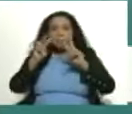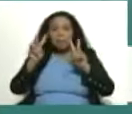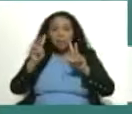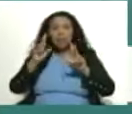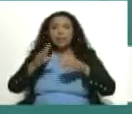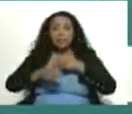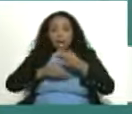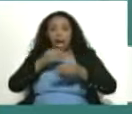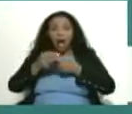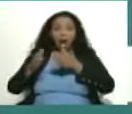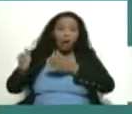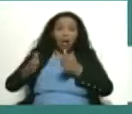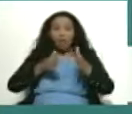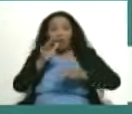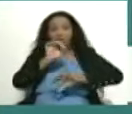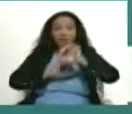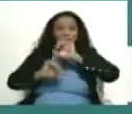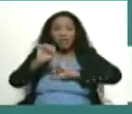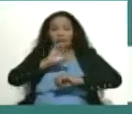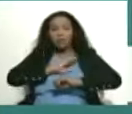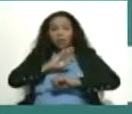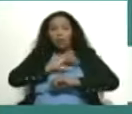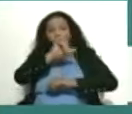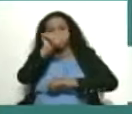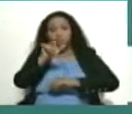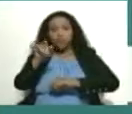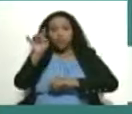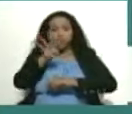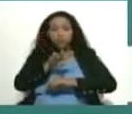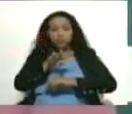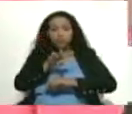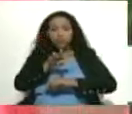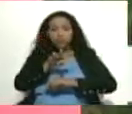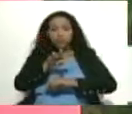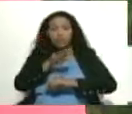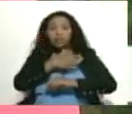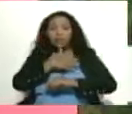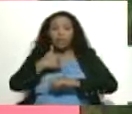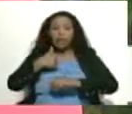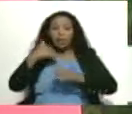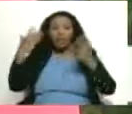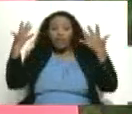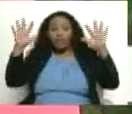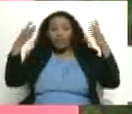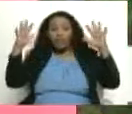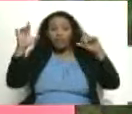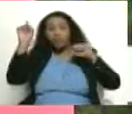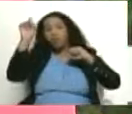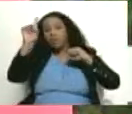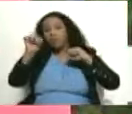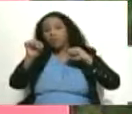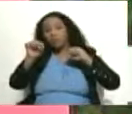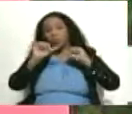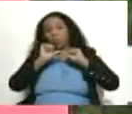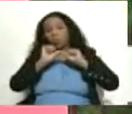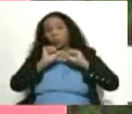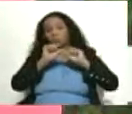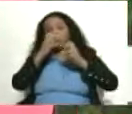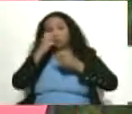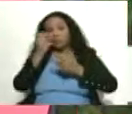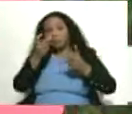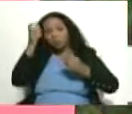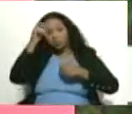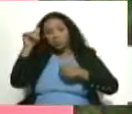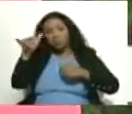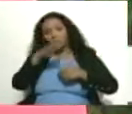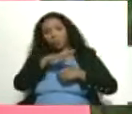entonces el camino de la defensa de nuestra Guayana Esequiba. Y también, bueno, queremos felicitar y seguirle invitando a nuestro pueblo